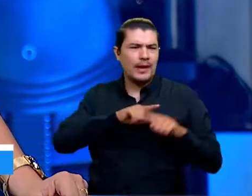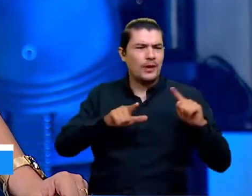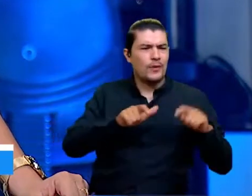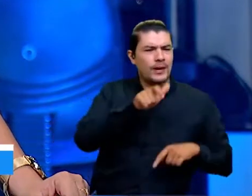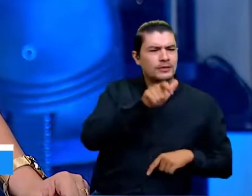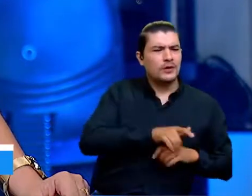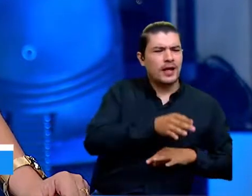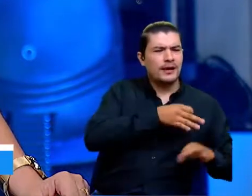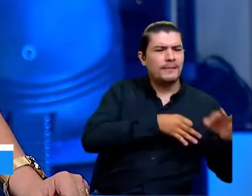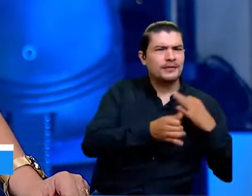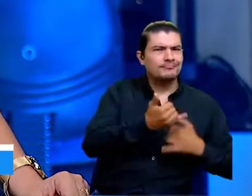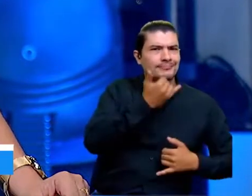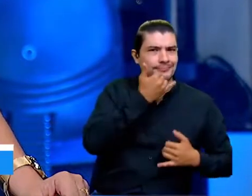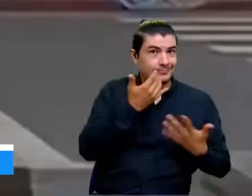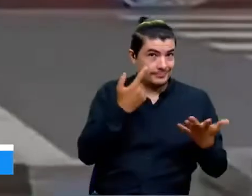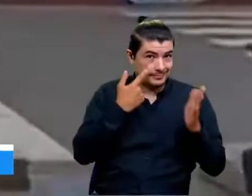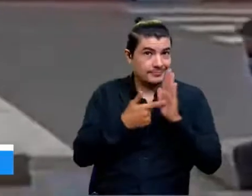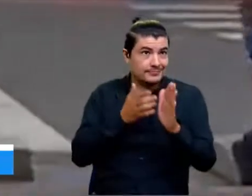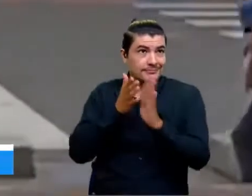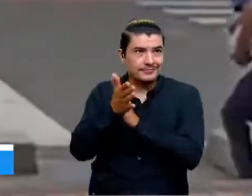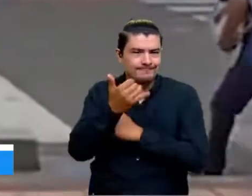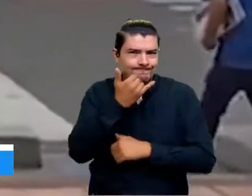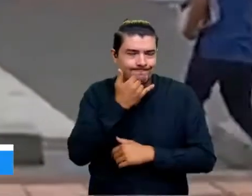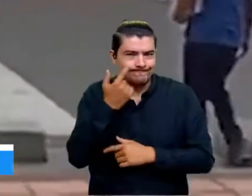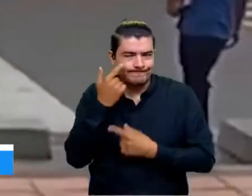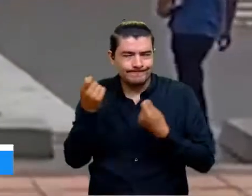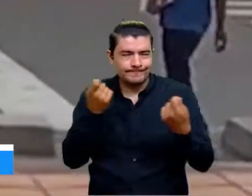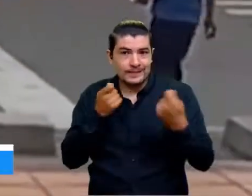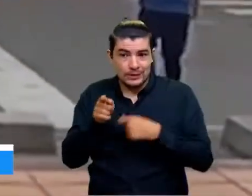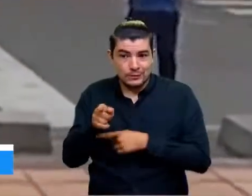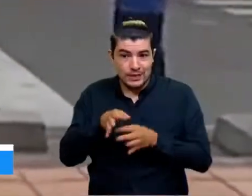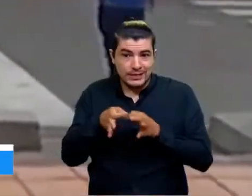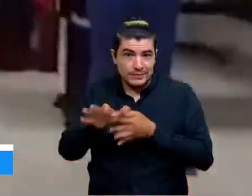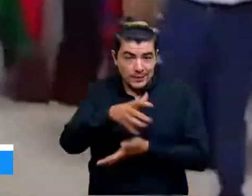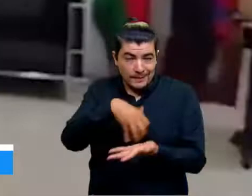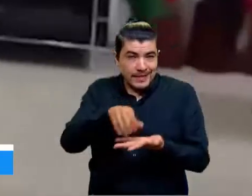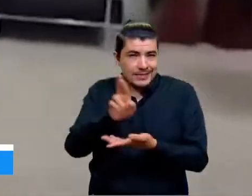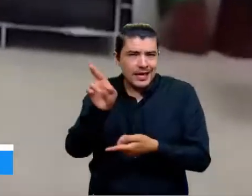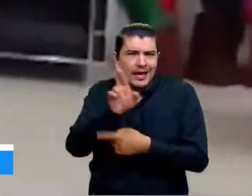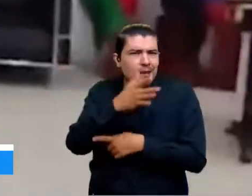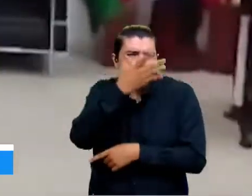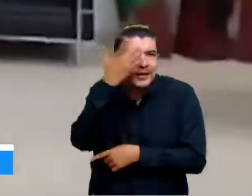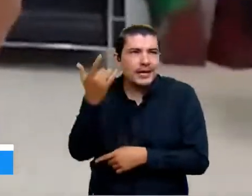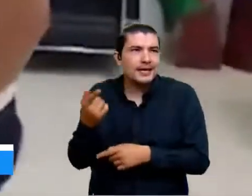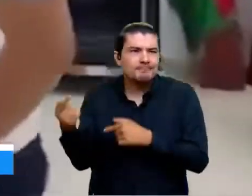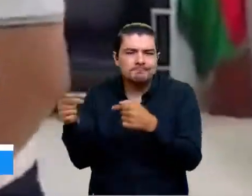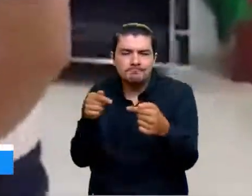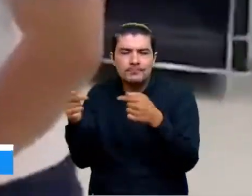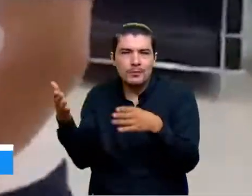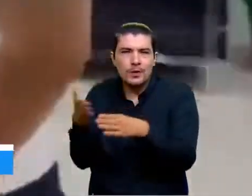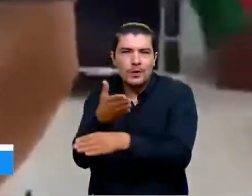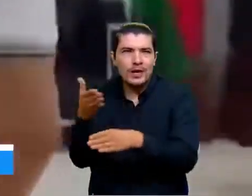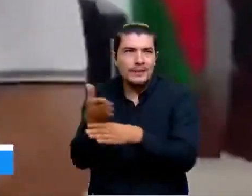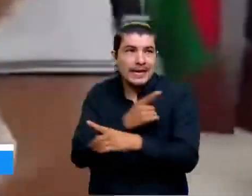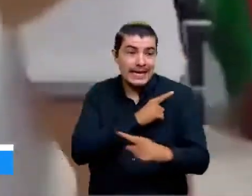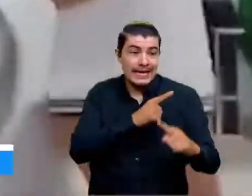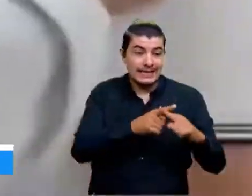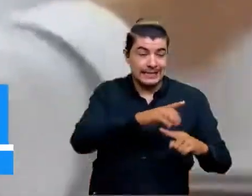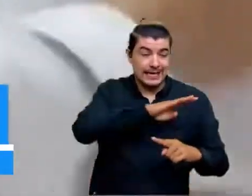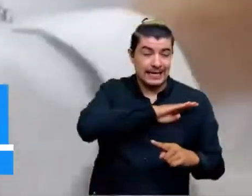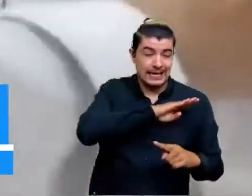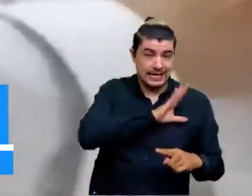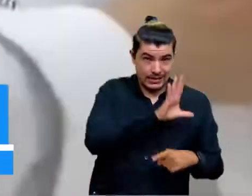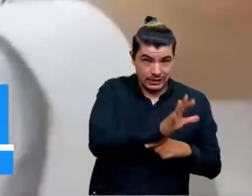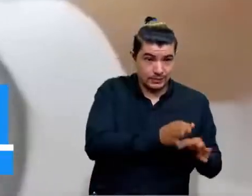rosarenses la tensión crece en villa del rosario y todo por cuenta de la pelea jurídica entre el ex alcalde de ese municipio